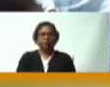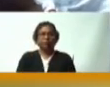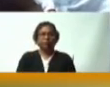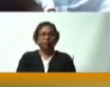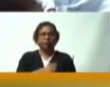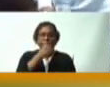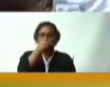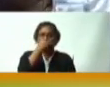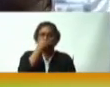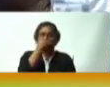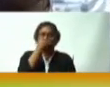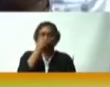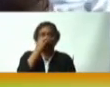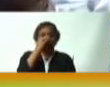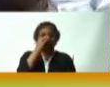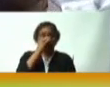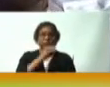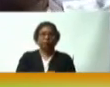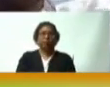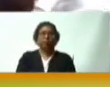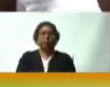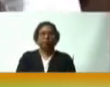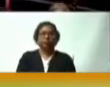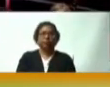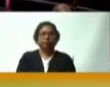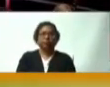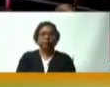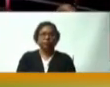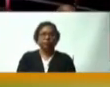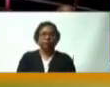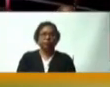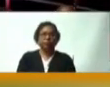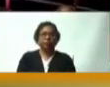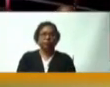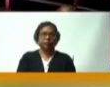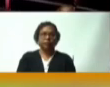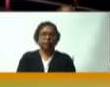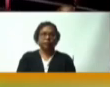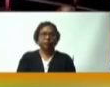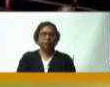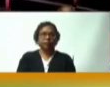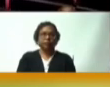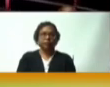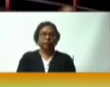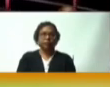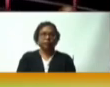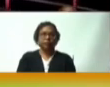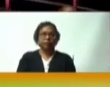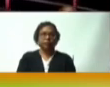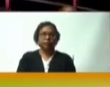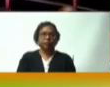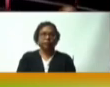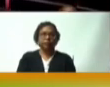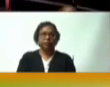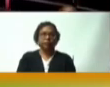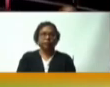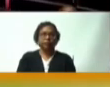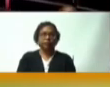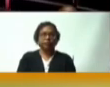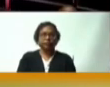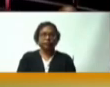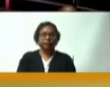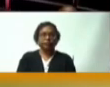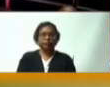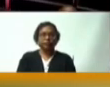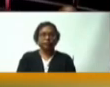o a la decisión o a lo que o a las líneas que se presenten o a las líneas que tenga un partido político en este caso